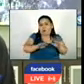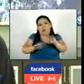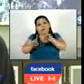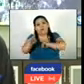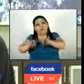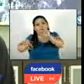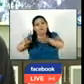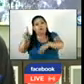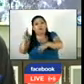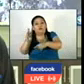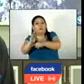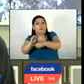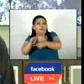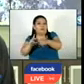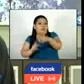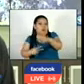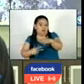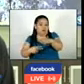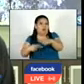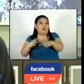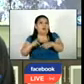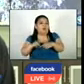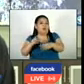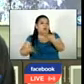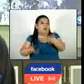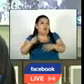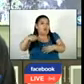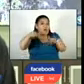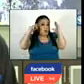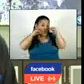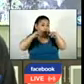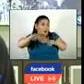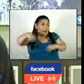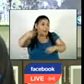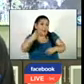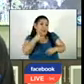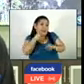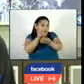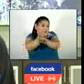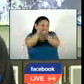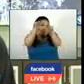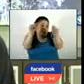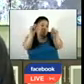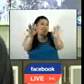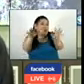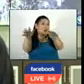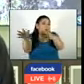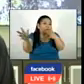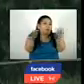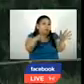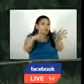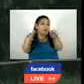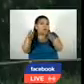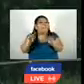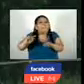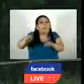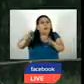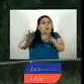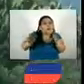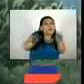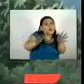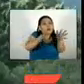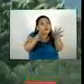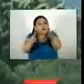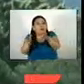también en el transcurso de la noche de este jueves y primeras horas de mañana viernes. Prevemos ingresos abiertos norte, primero serán débiles y es